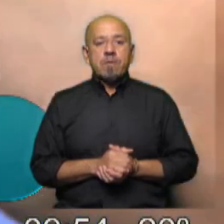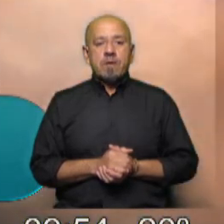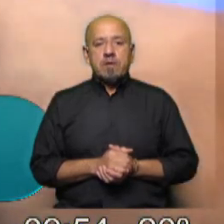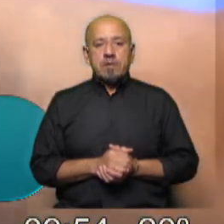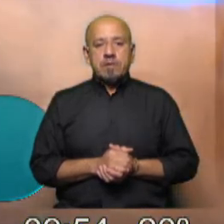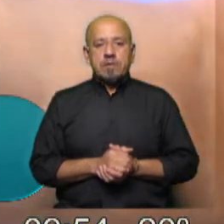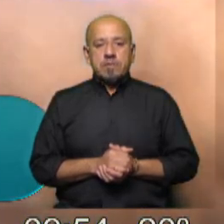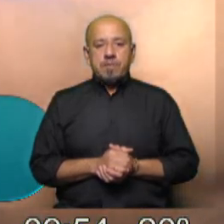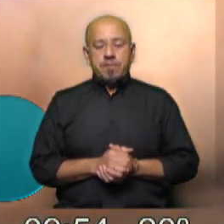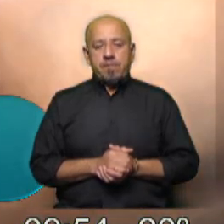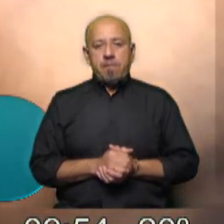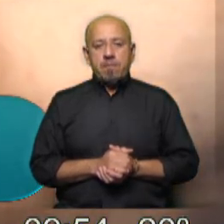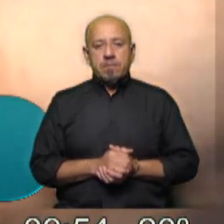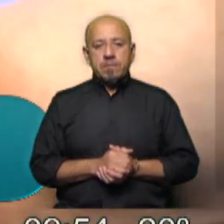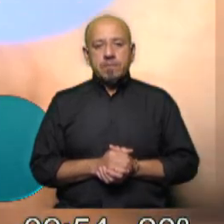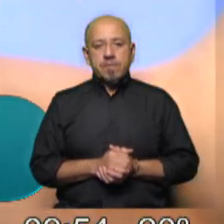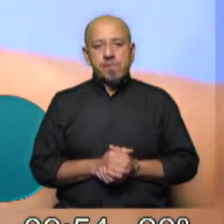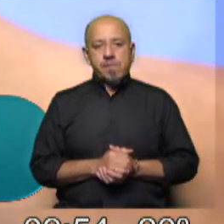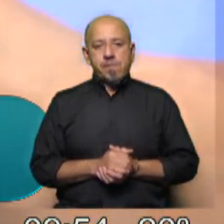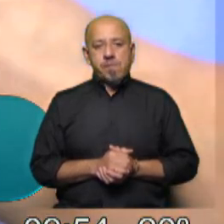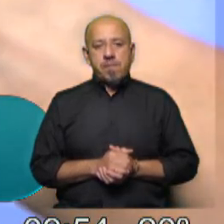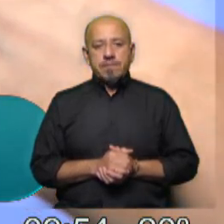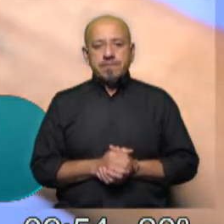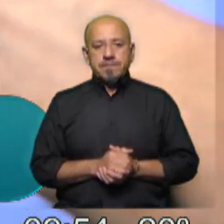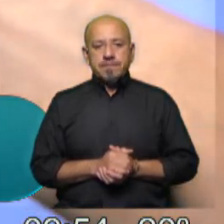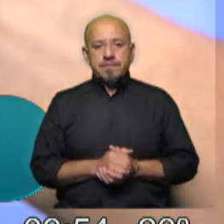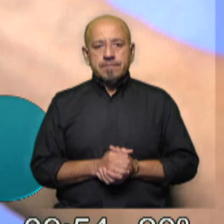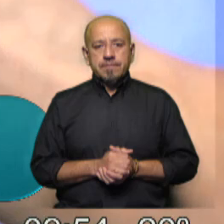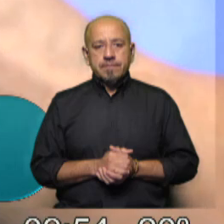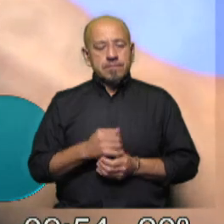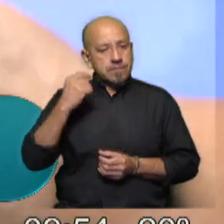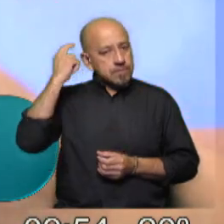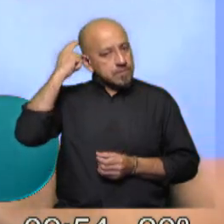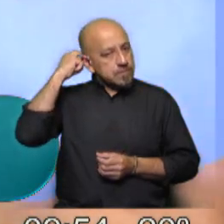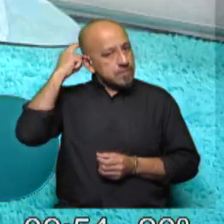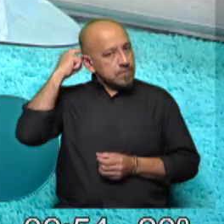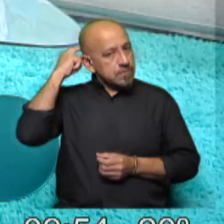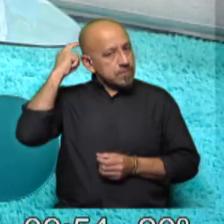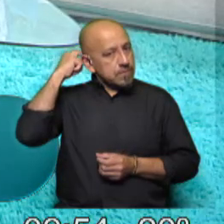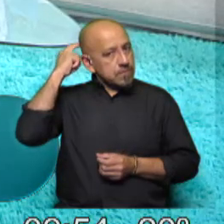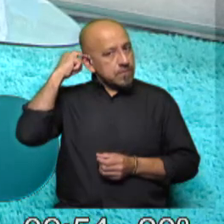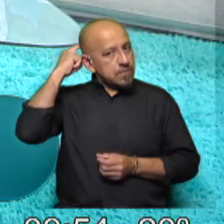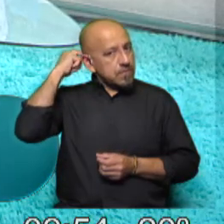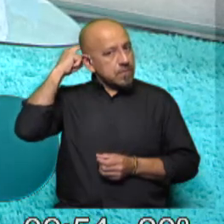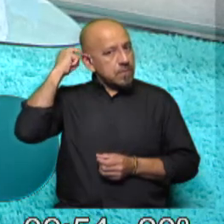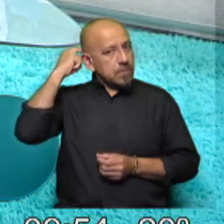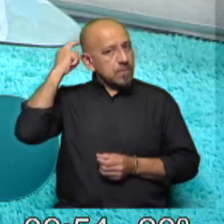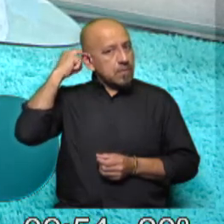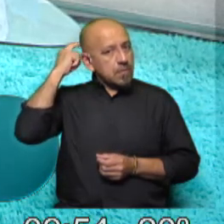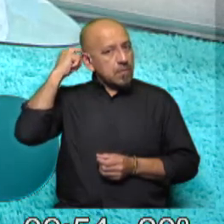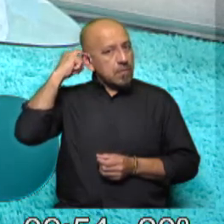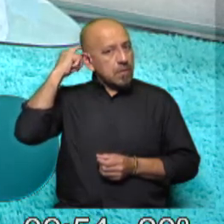Esto es para que ustedes lo compartan y puedan tomar un buen cafecito acá. Cambiamos las tazas.